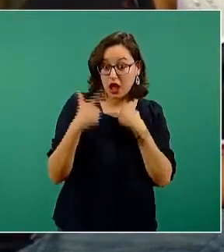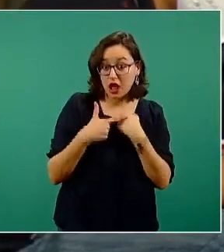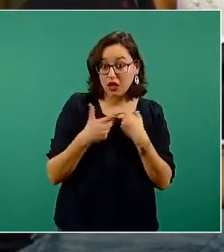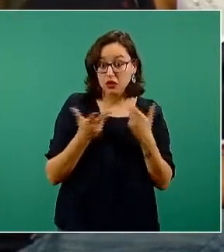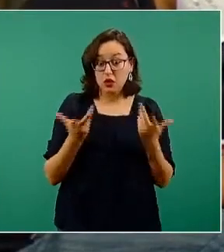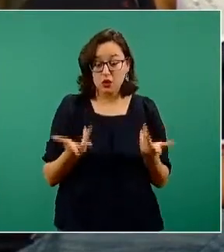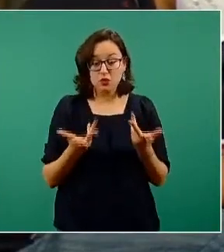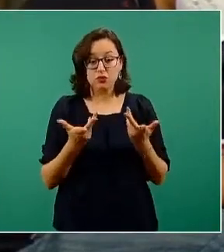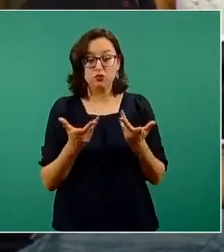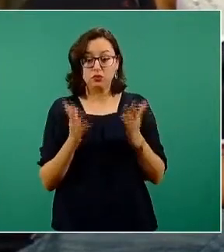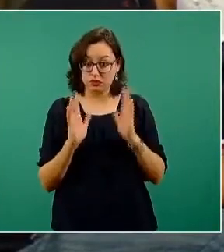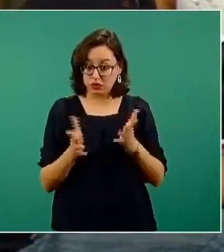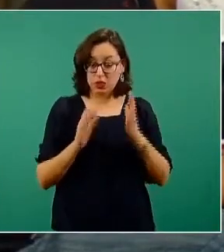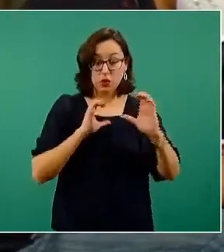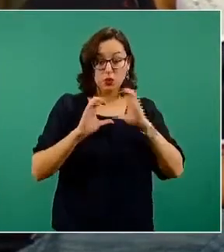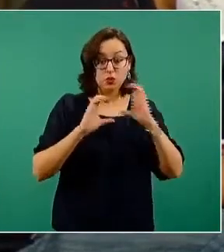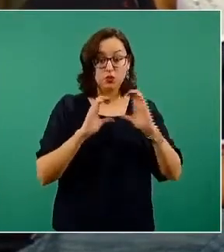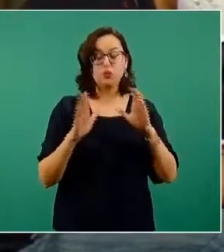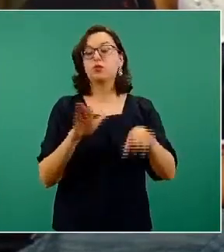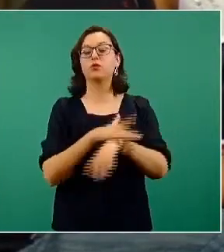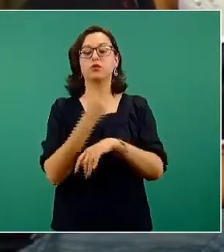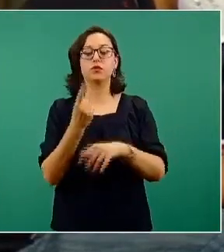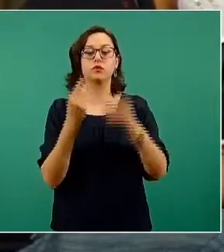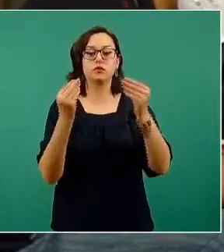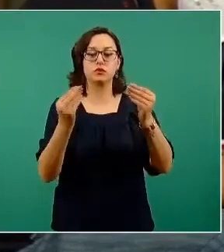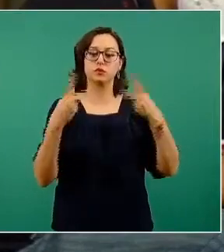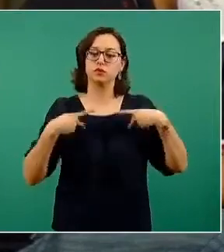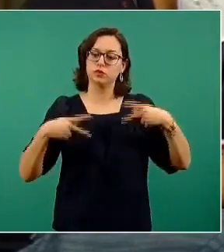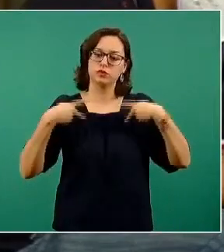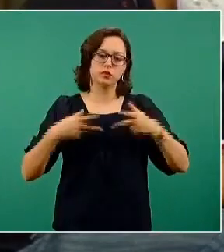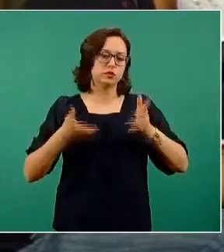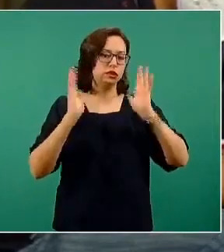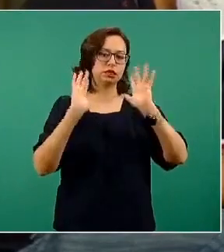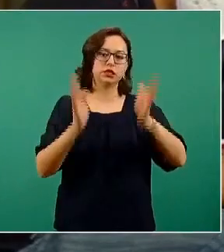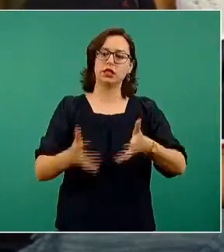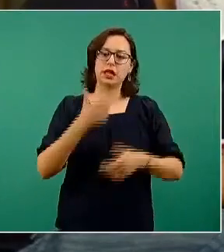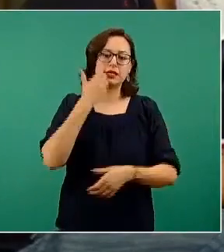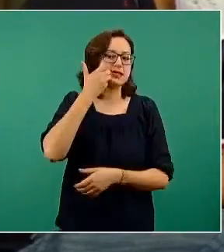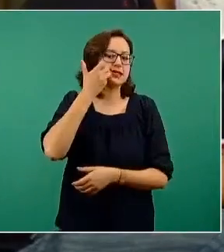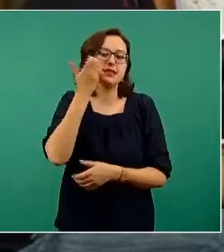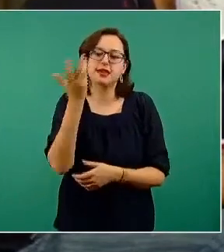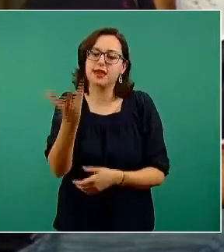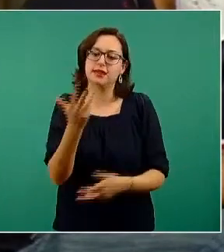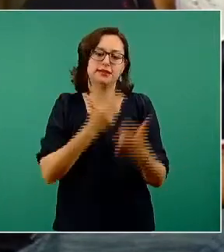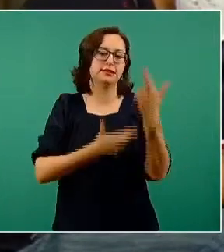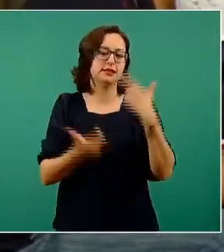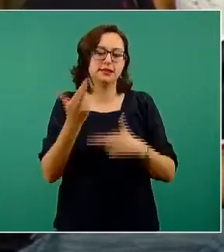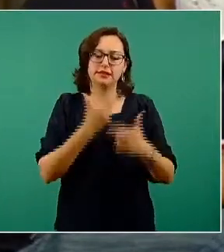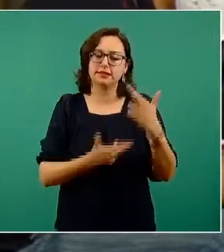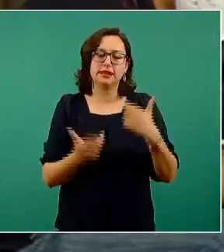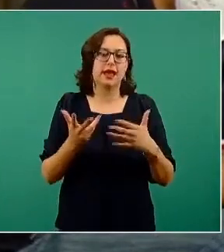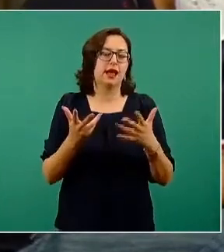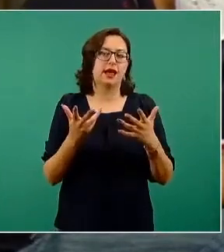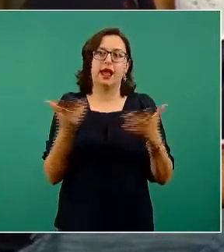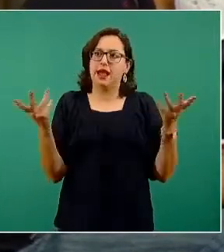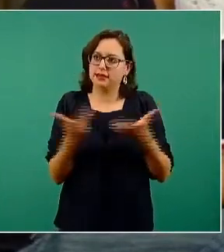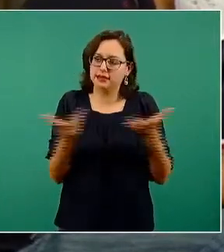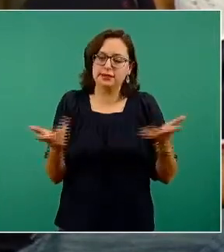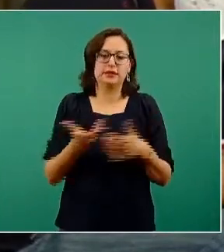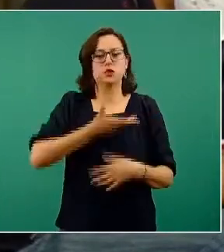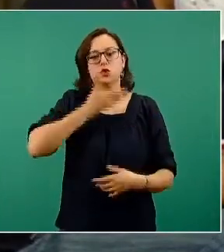ya realmente sí están queriendo volver precisamente a esta celebración que es icónica. Ahí ¿cómo se están